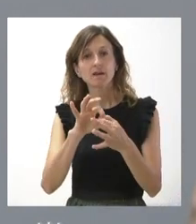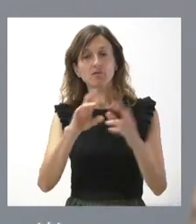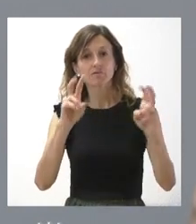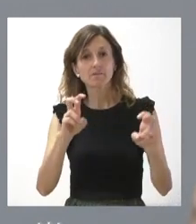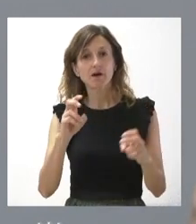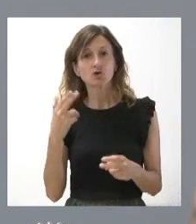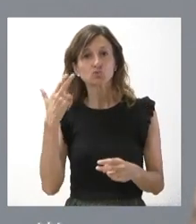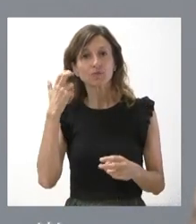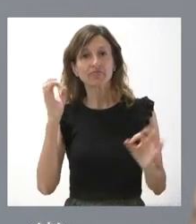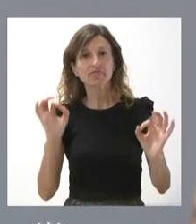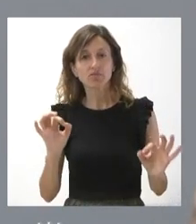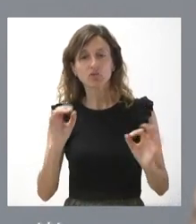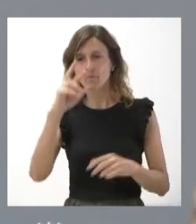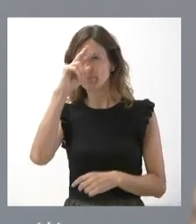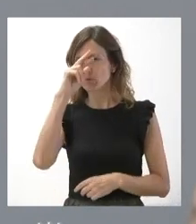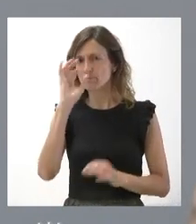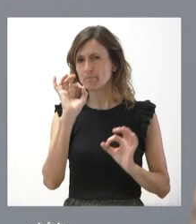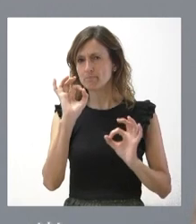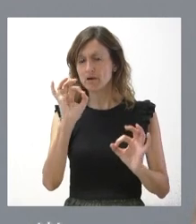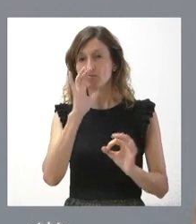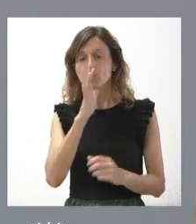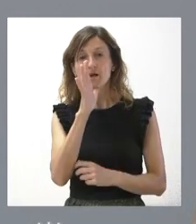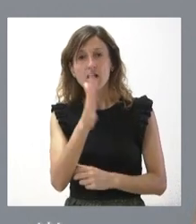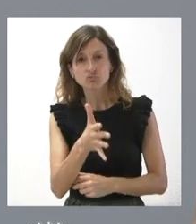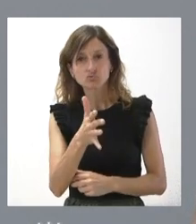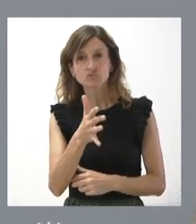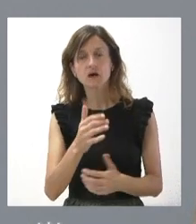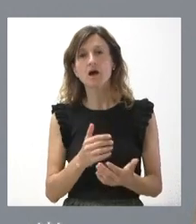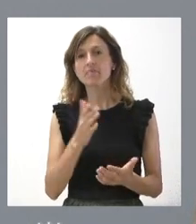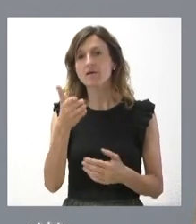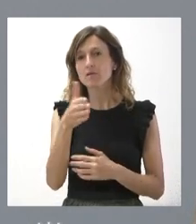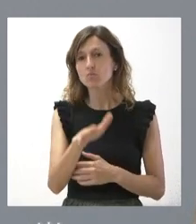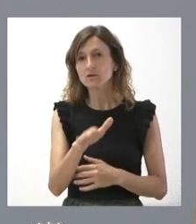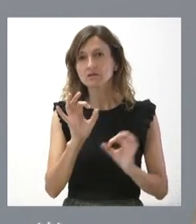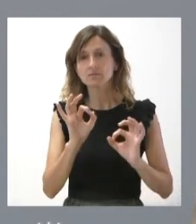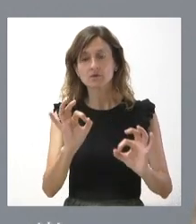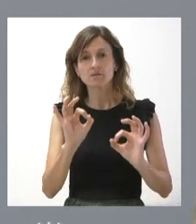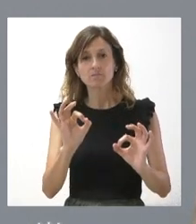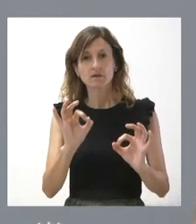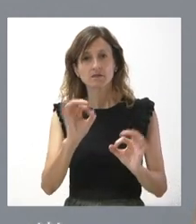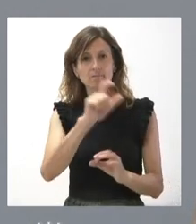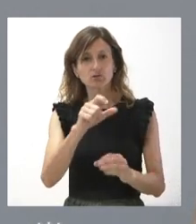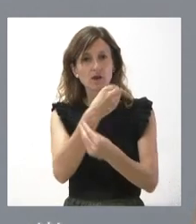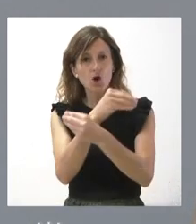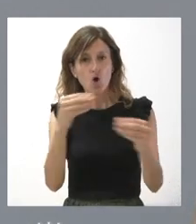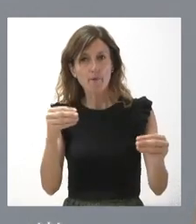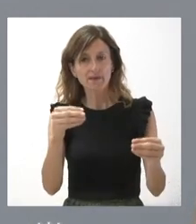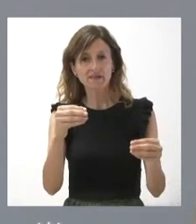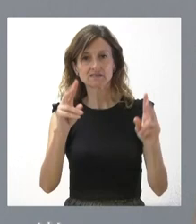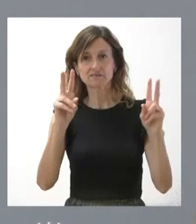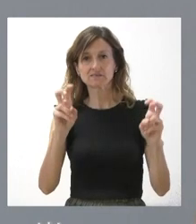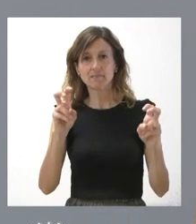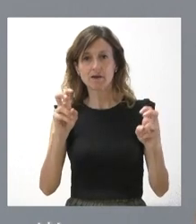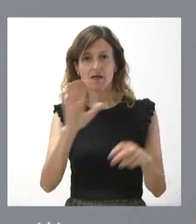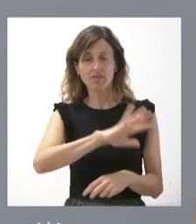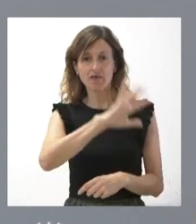es algo que nos preocupa especialmente, es una de las principales causas de muerte, especialmente entre la población joven de los países